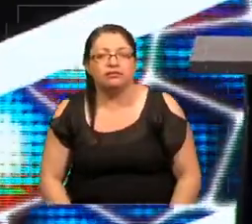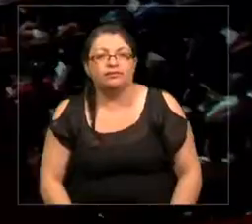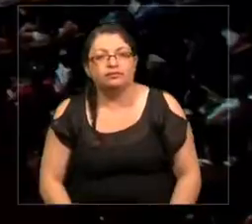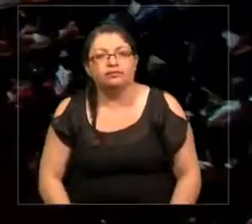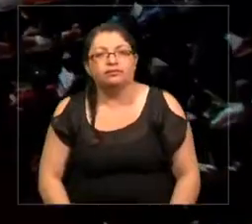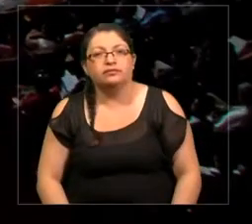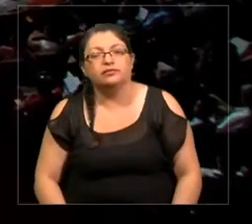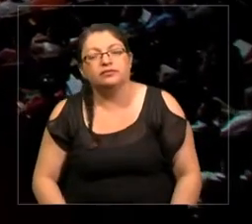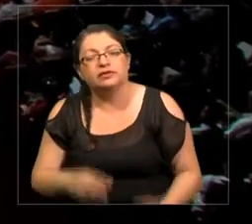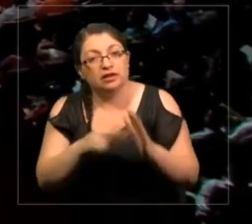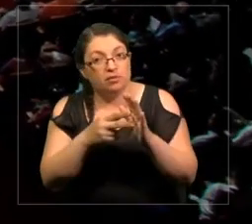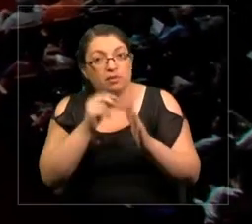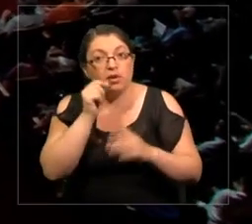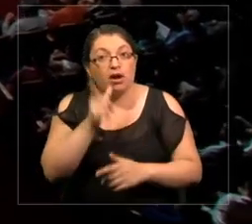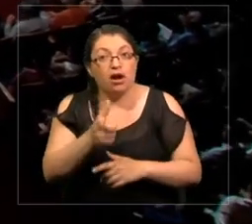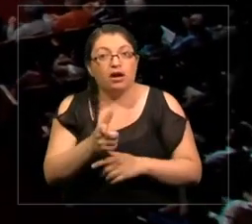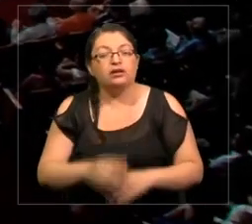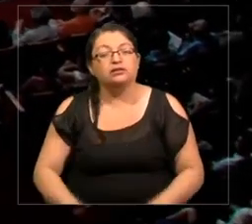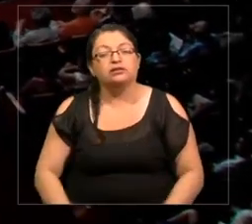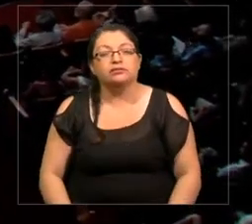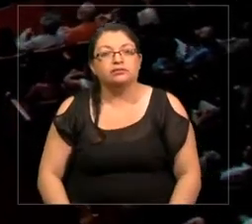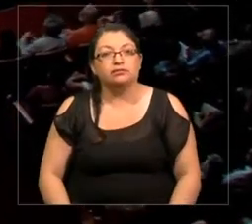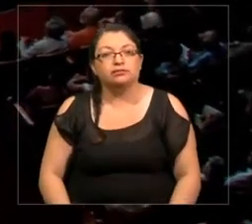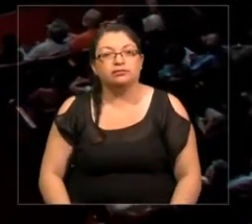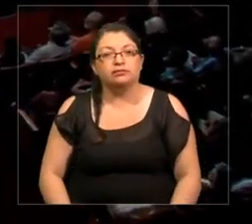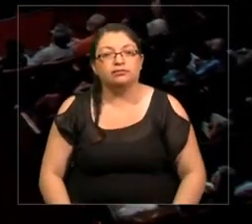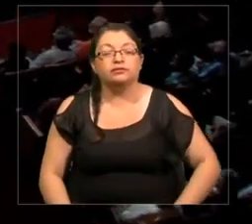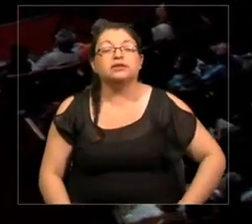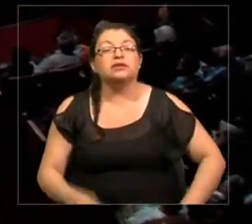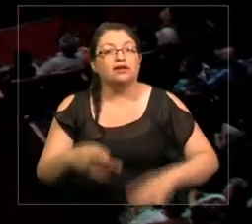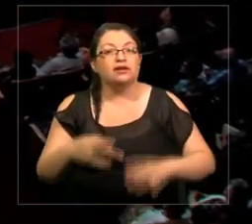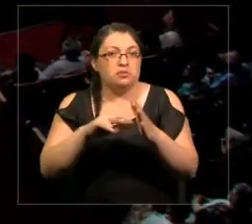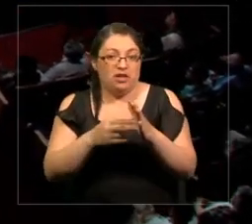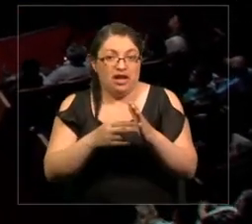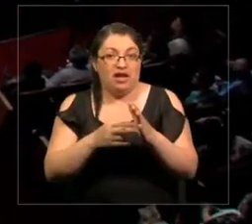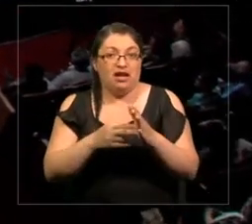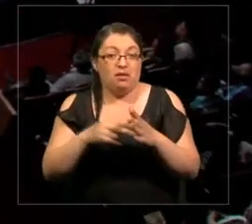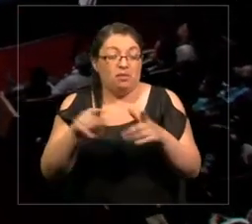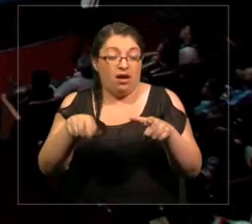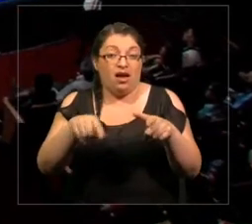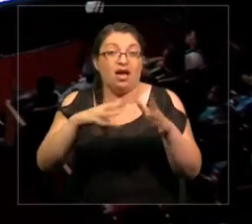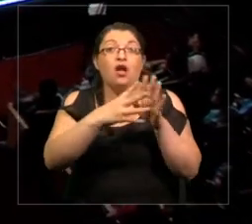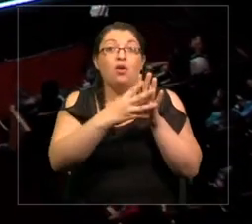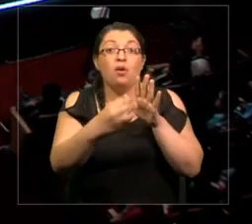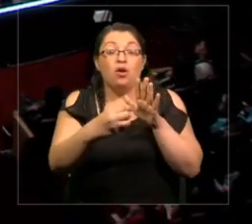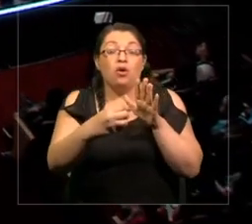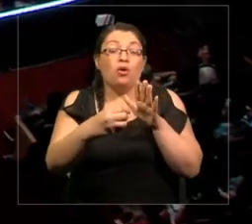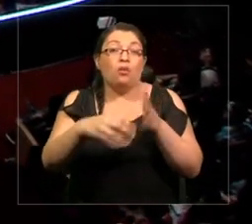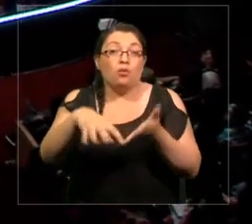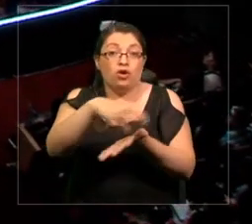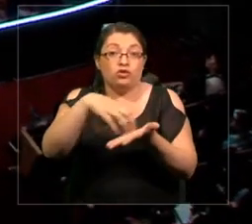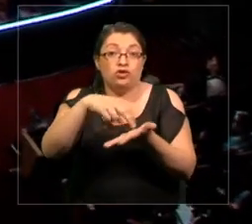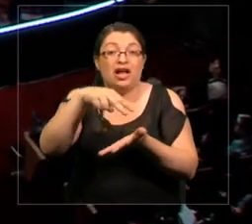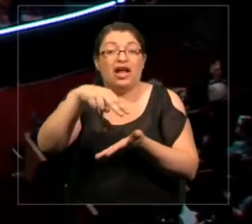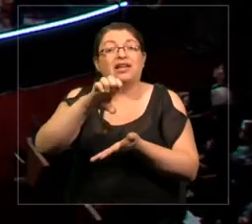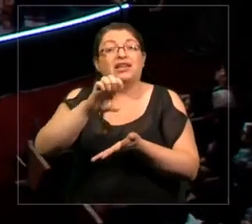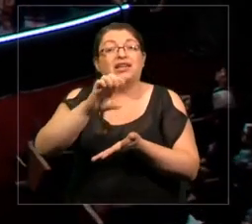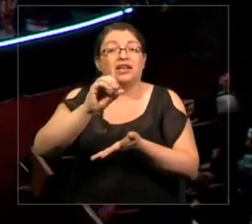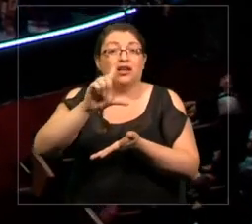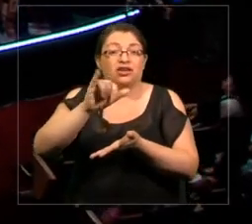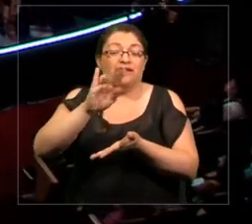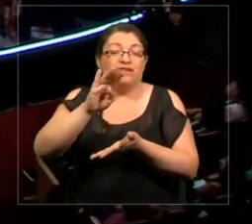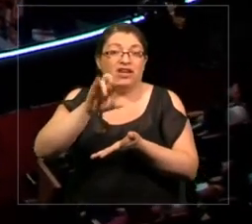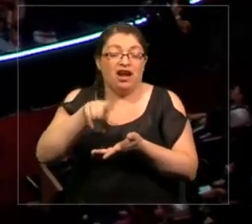cuál es el problema en definitiva es que el modelo de ciudad neoliberal que tenemos en